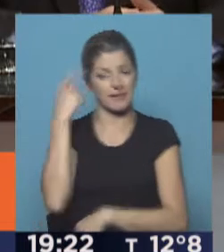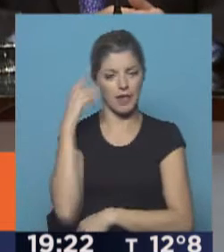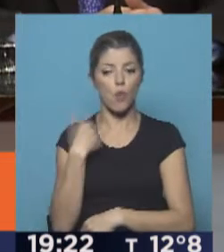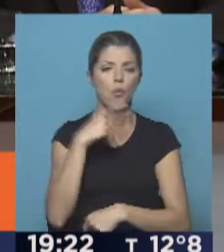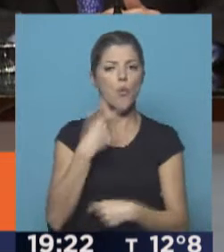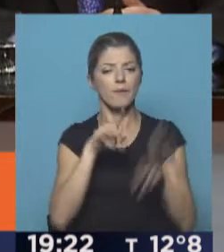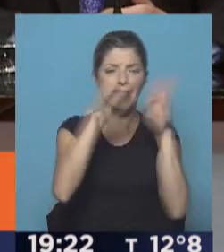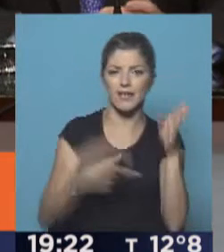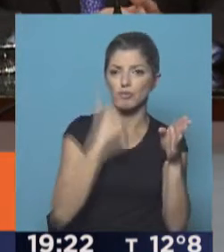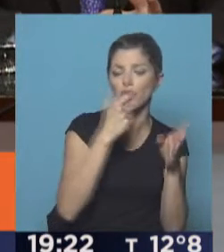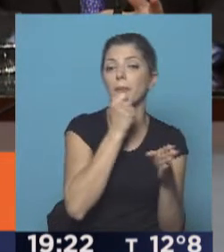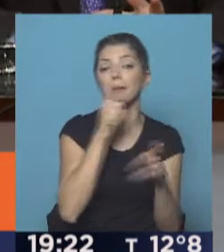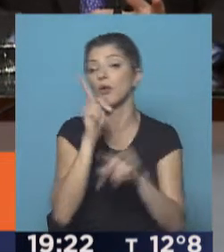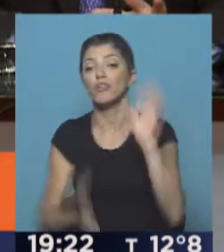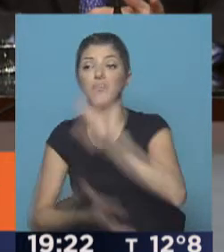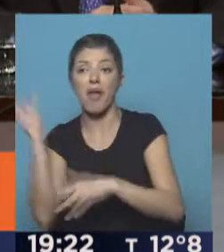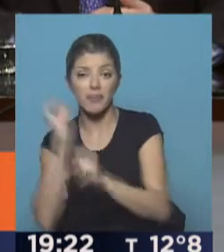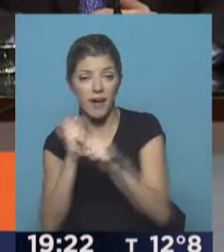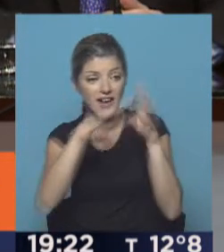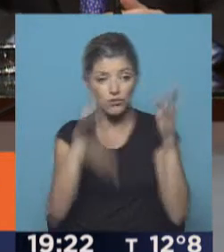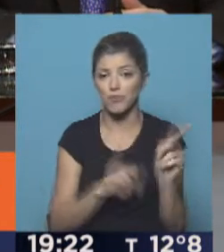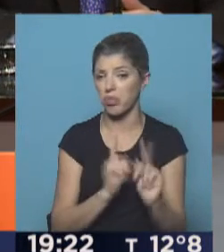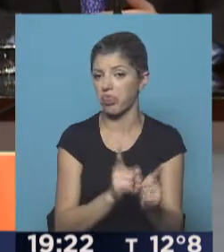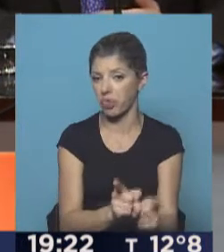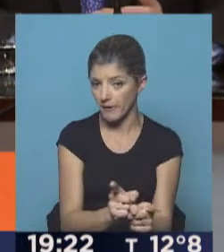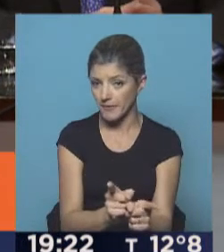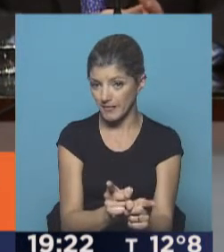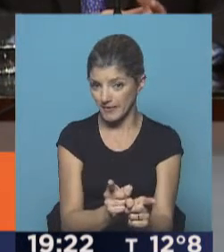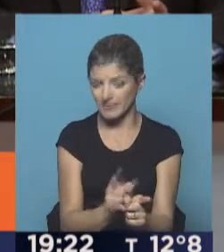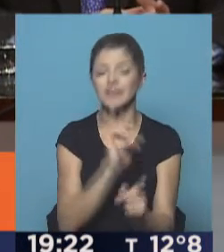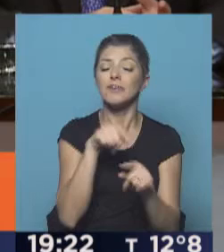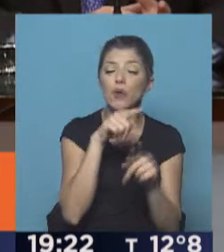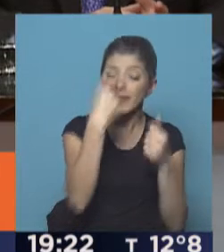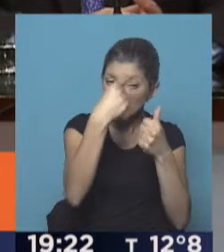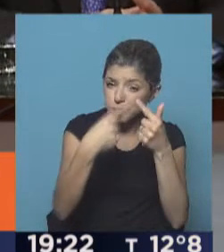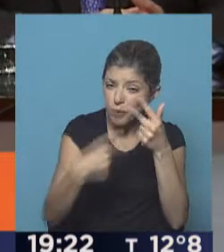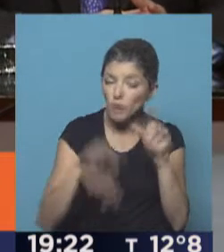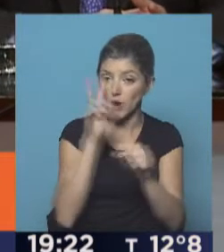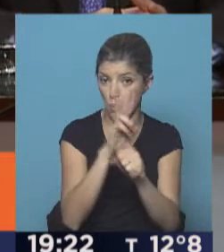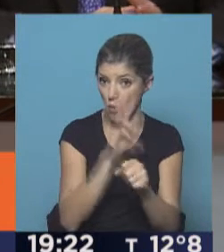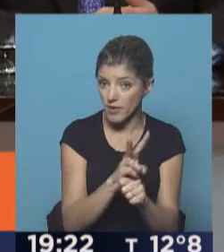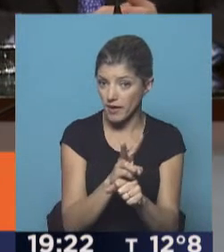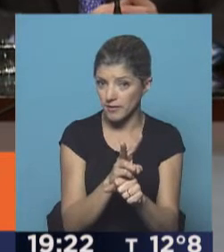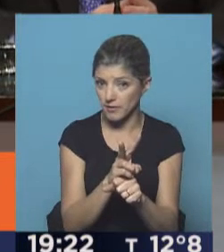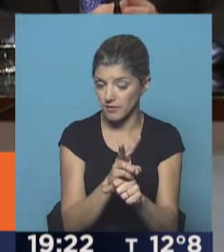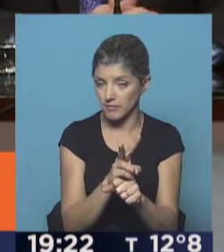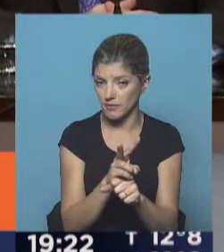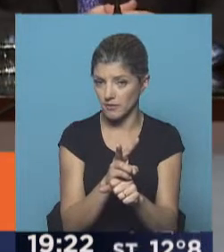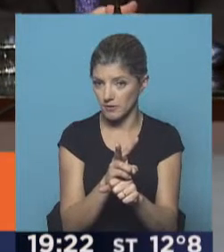deja la estufa prendida, costumbres que hemos tenido como país rico en gas, a tratar de poder